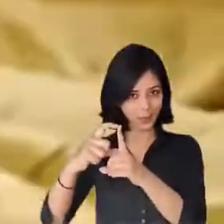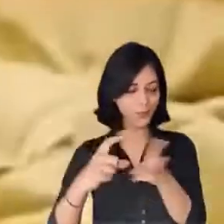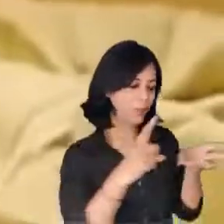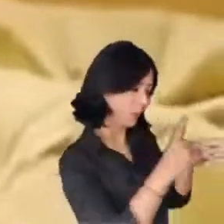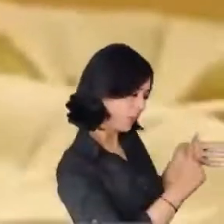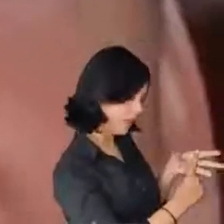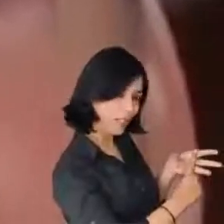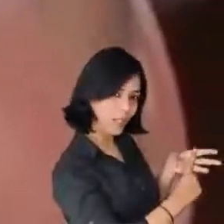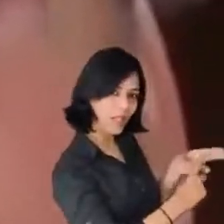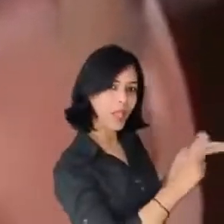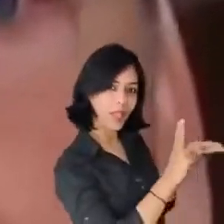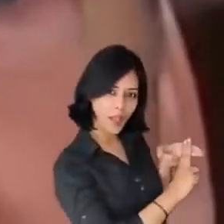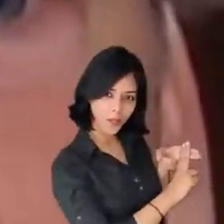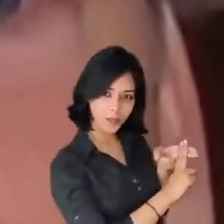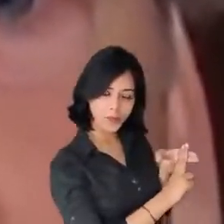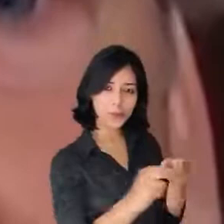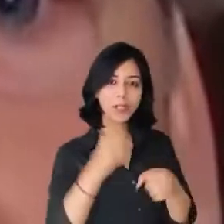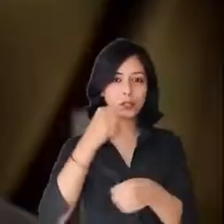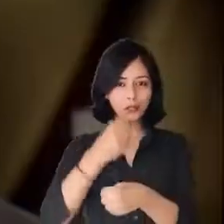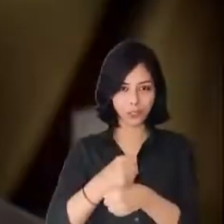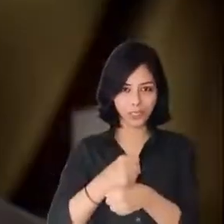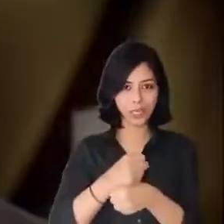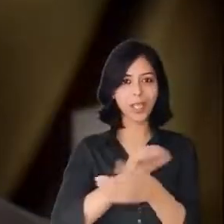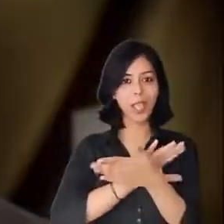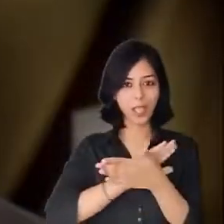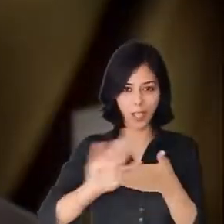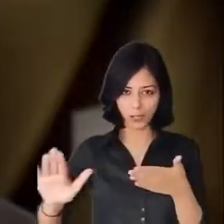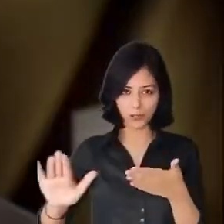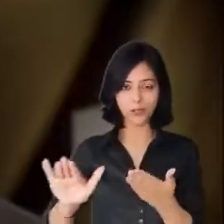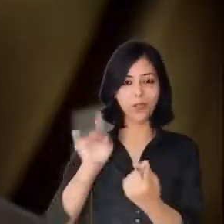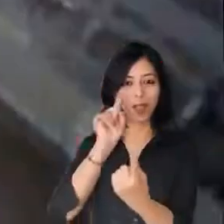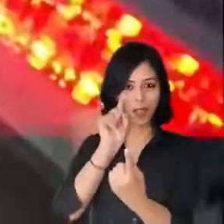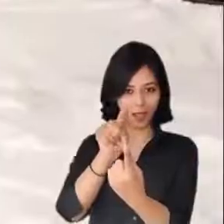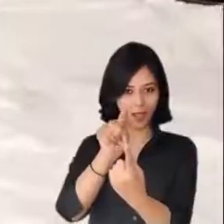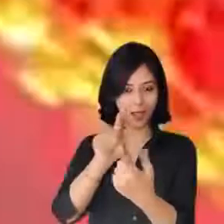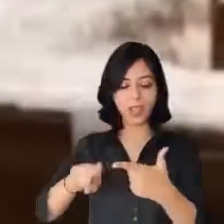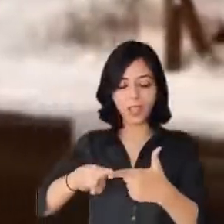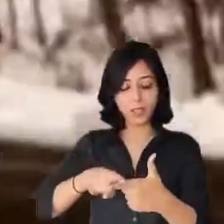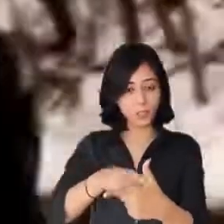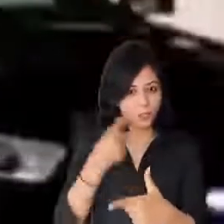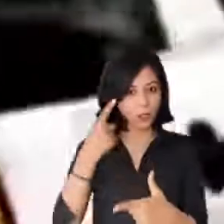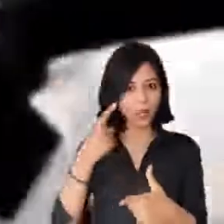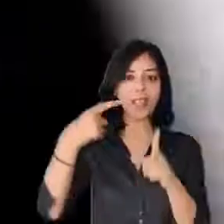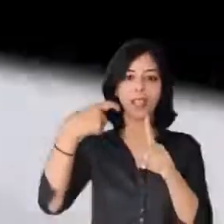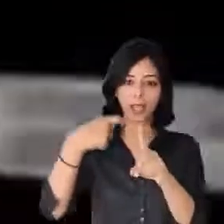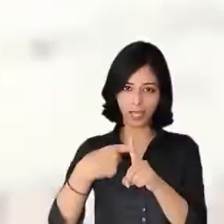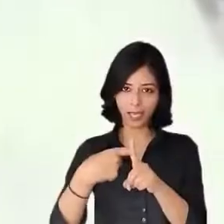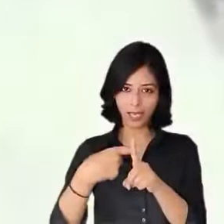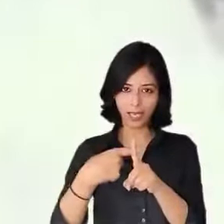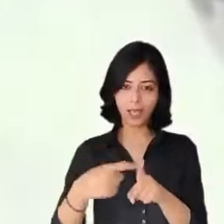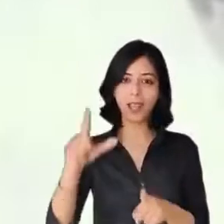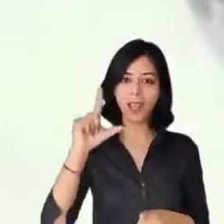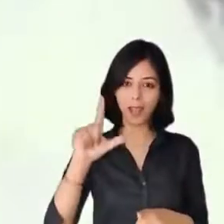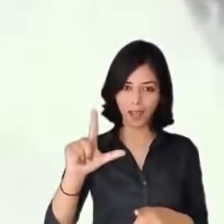contundente. Confirmaba lo ocurrido en la habitación. Confirmaba el relato de Jimmy Martin. Los investigadores arrestaron a